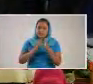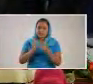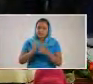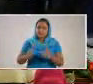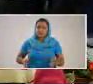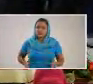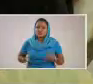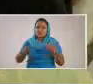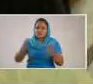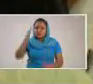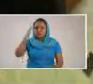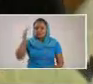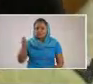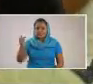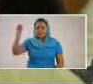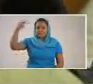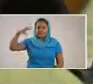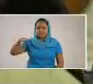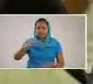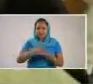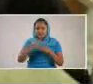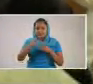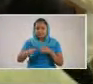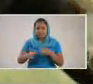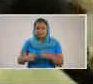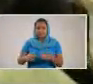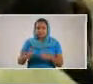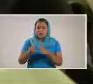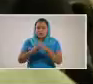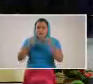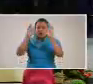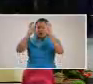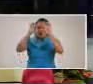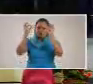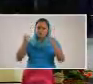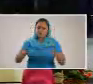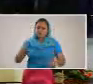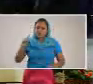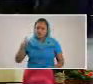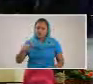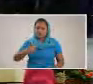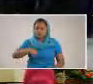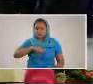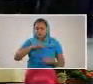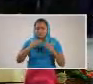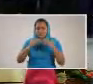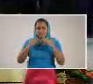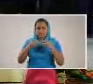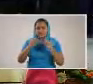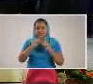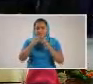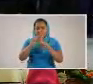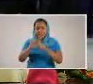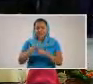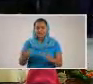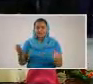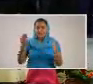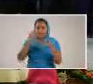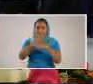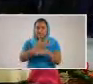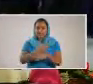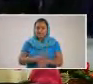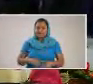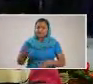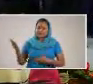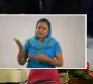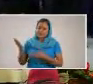este pueblo, Padre, conforme a lo que tú nos enseñaste en tu palabra, y a través de tu siervo también nos lo has